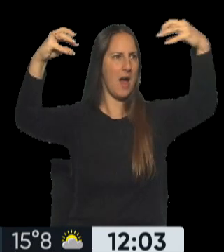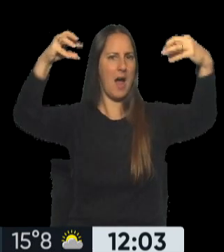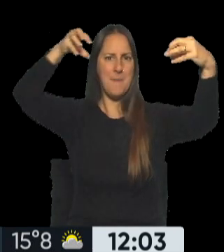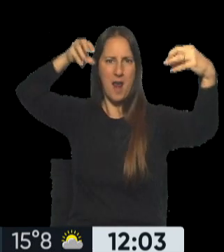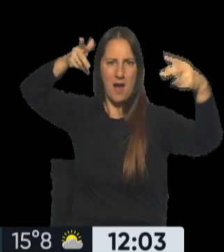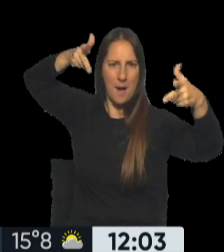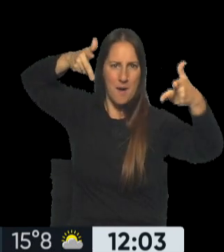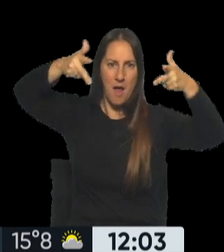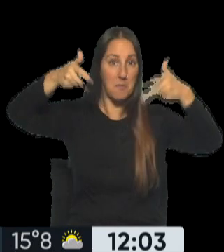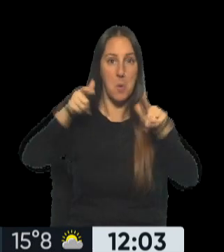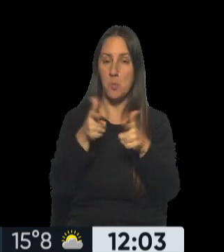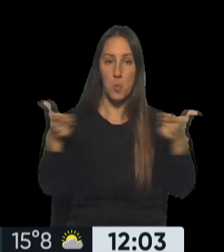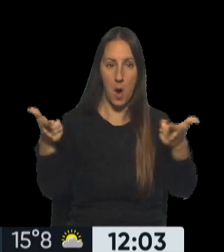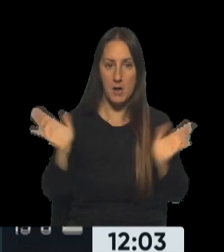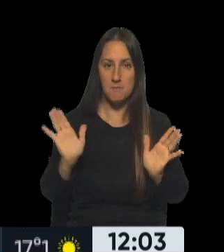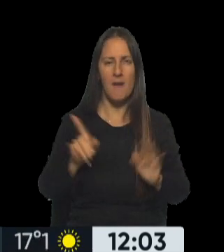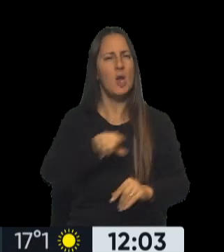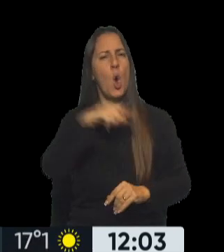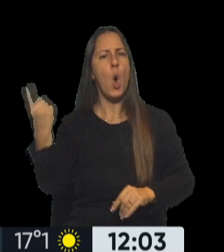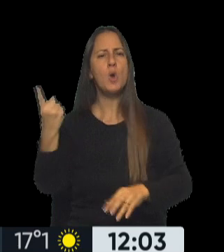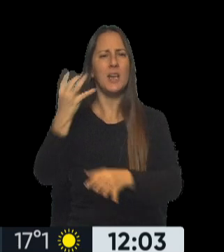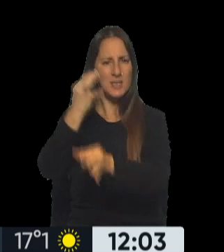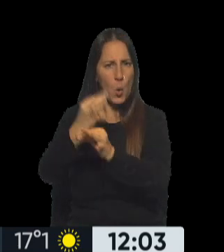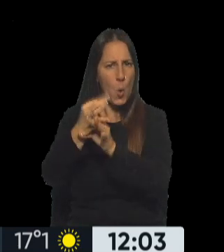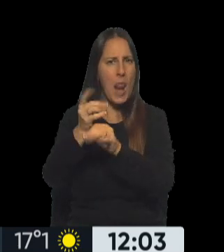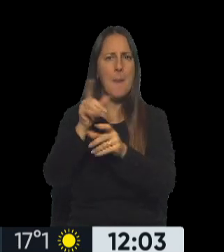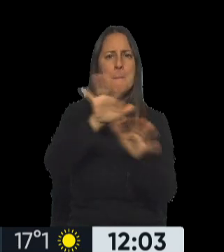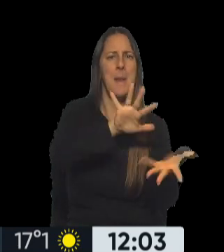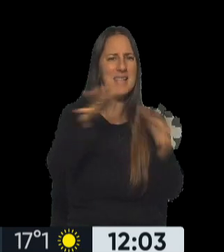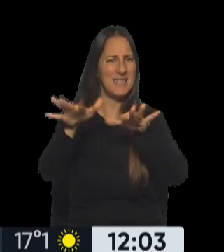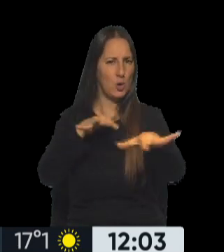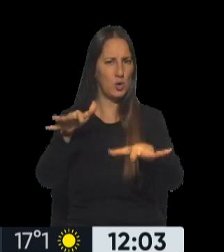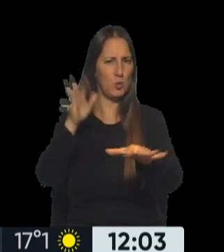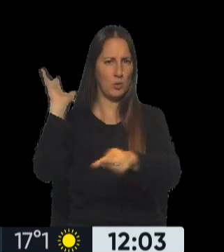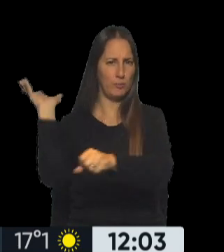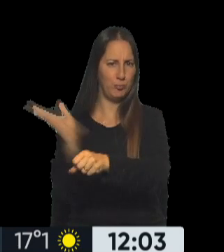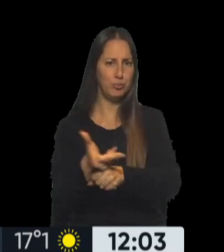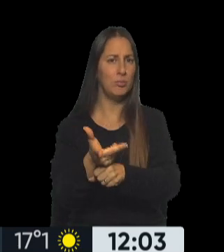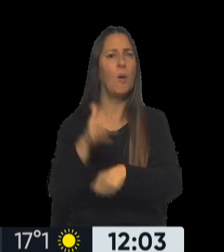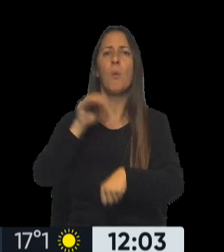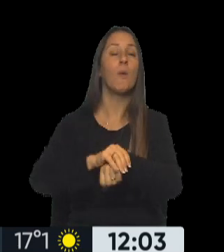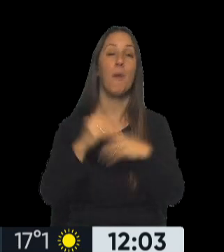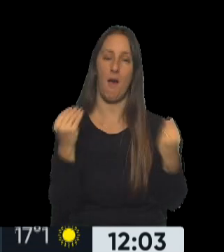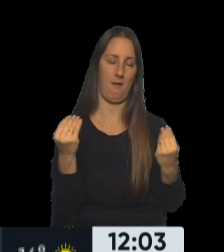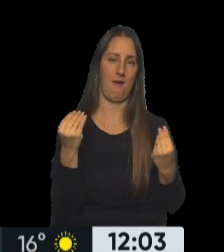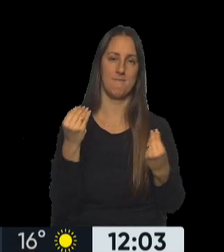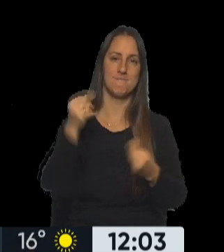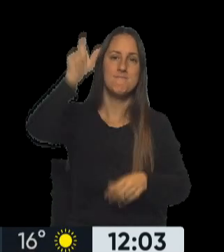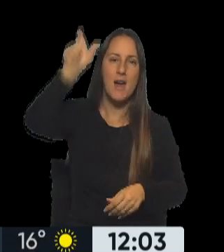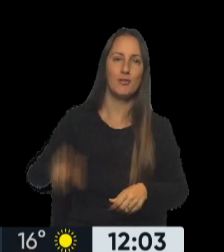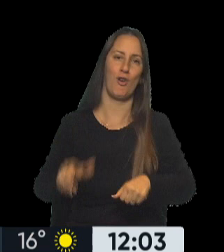ya hemos estado trabajando en otros establecimientos que han sufrido hechos similares a Esto justamente por lo que contábamos por